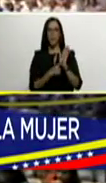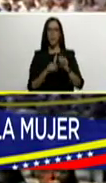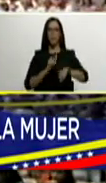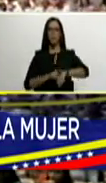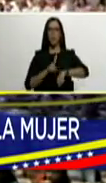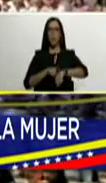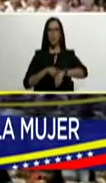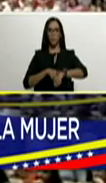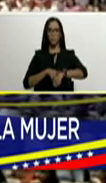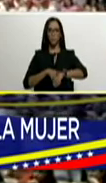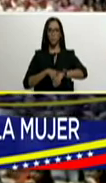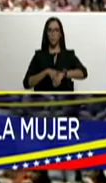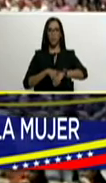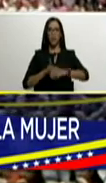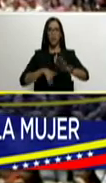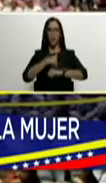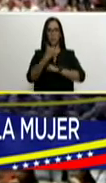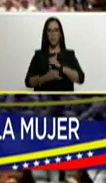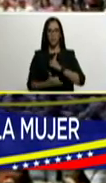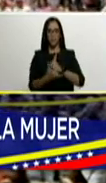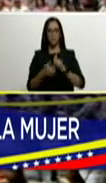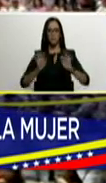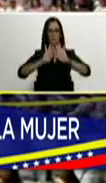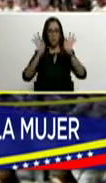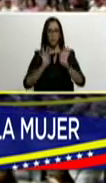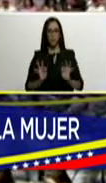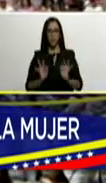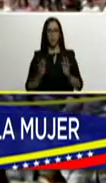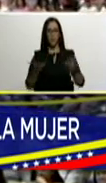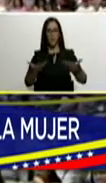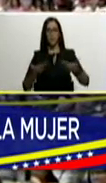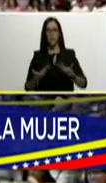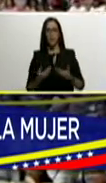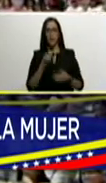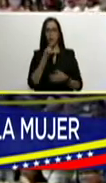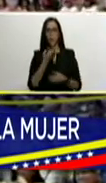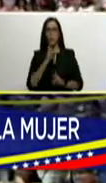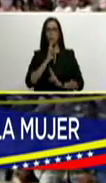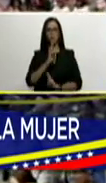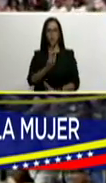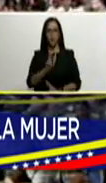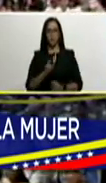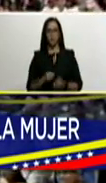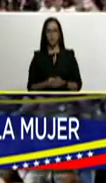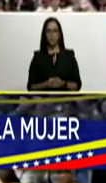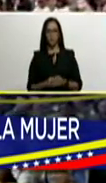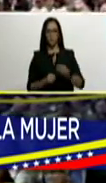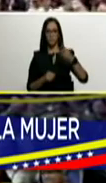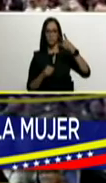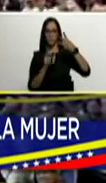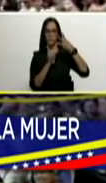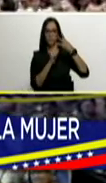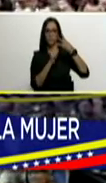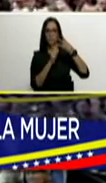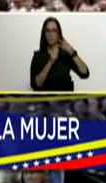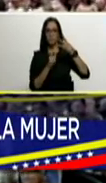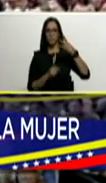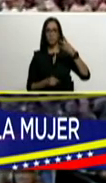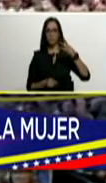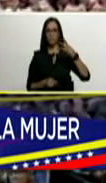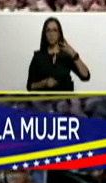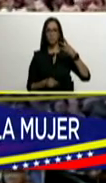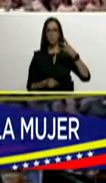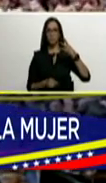tiempo. La planificación, la metodología que nos lleve a buenos resultados. Tercer vértice,